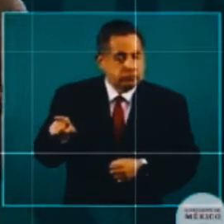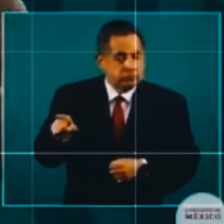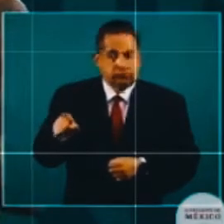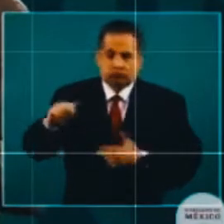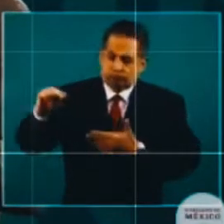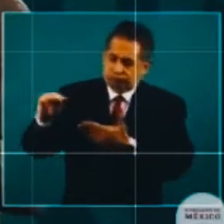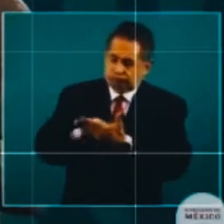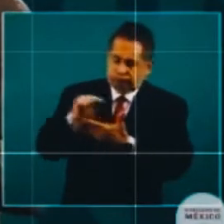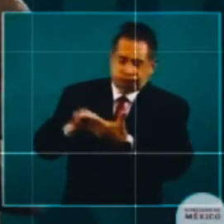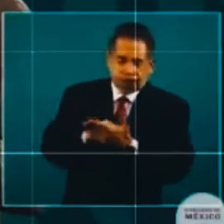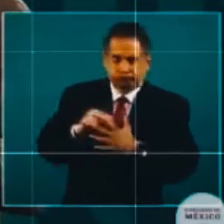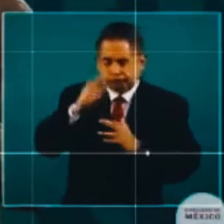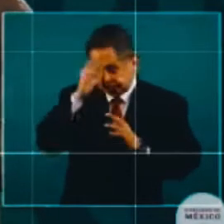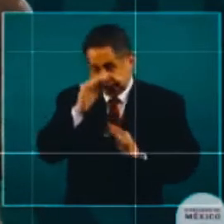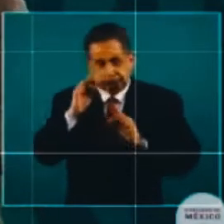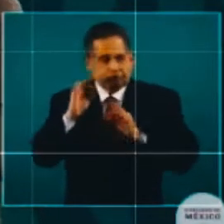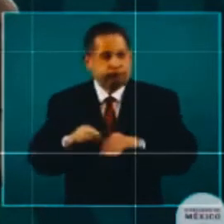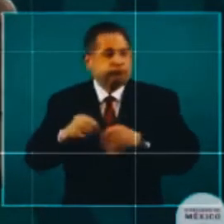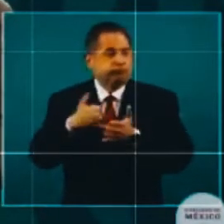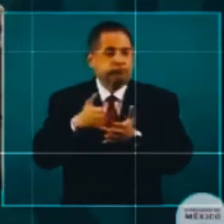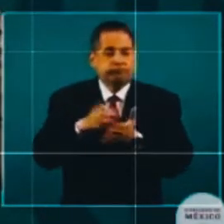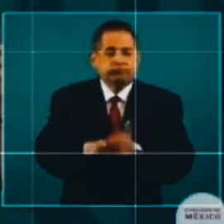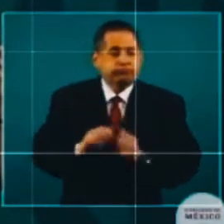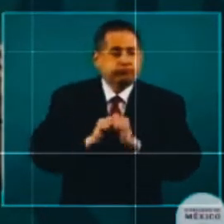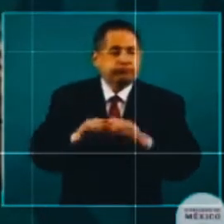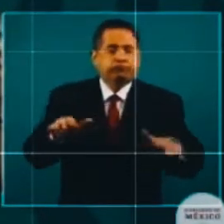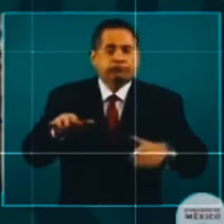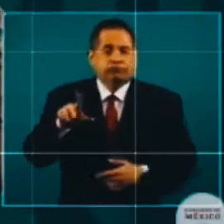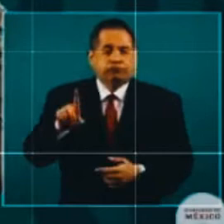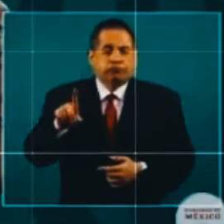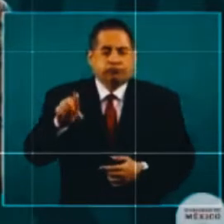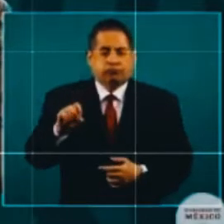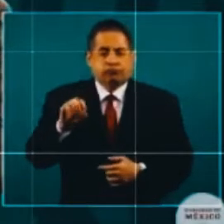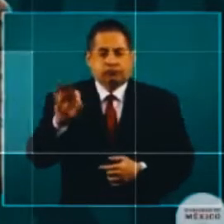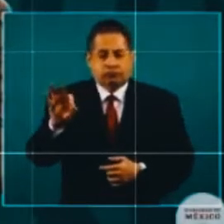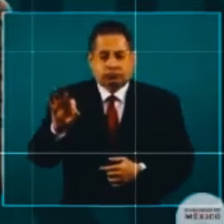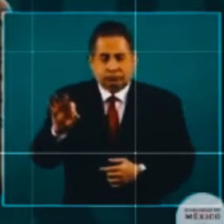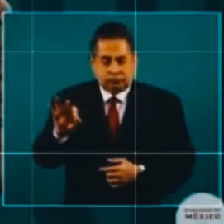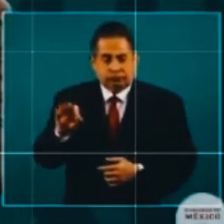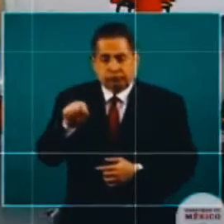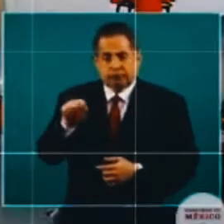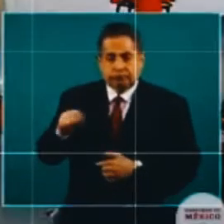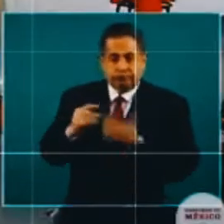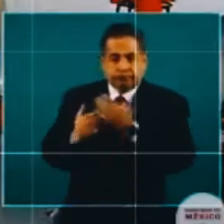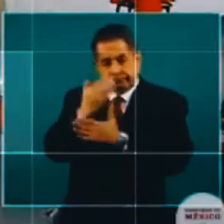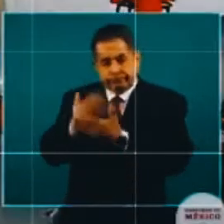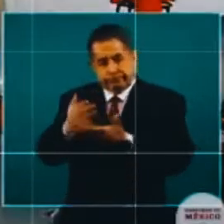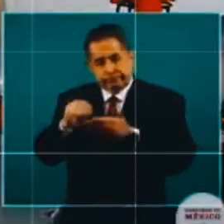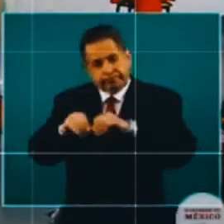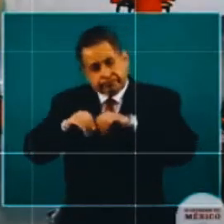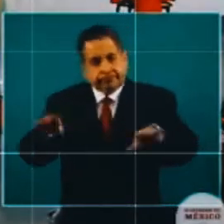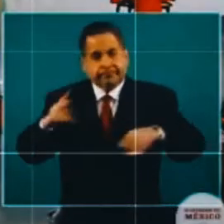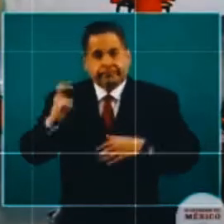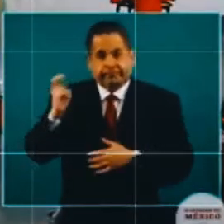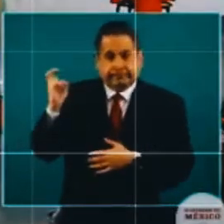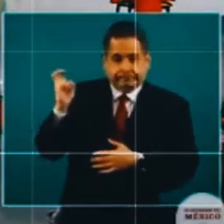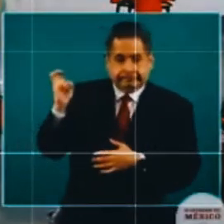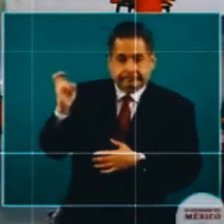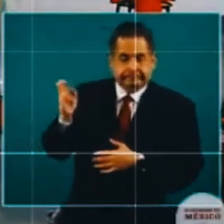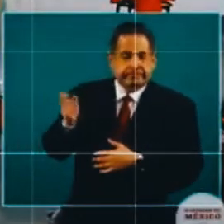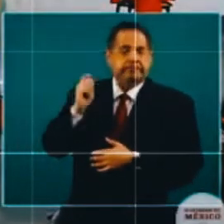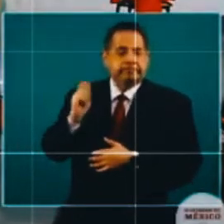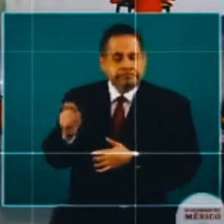firmó y se publicó en el Diario Oficial de la Federación, en su edición vespertina, este acuerdo